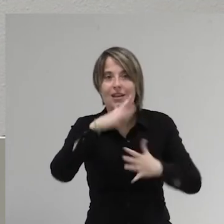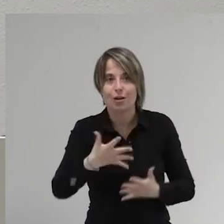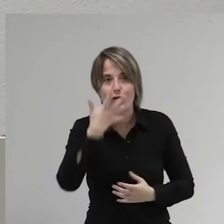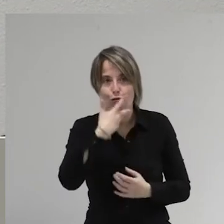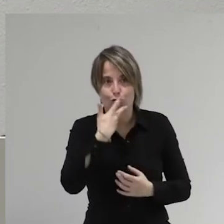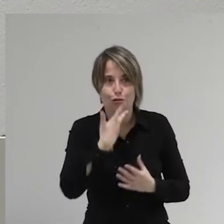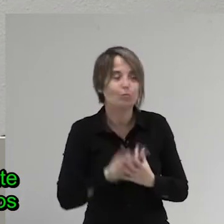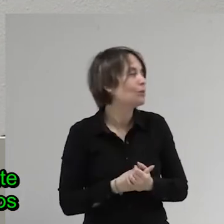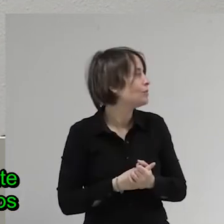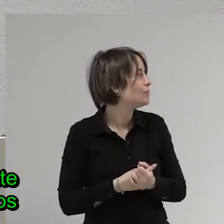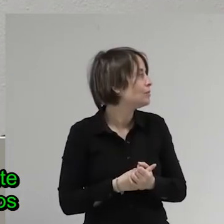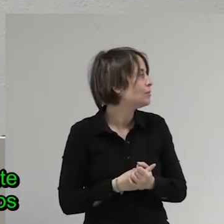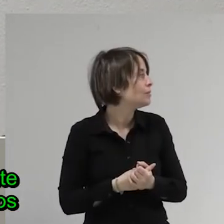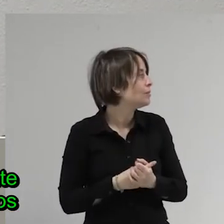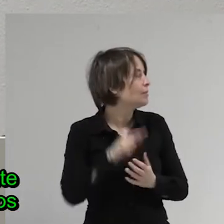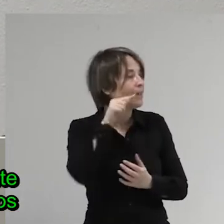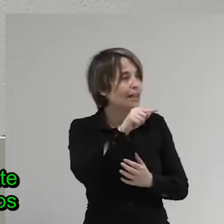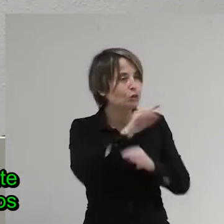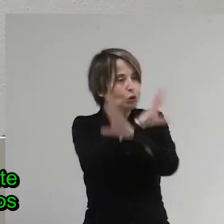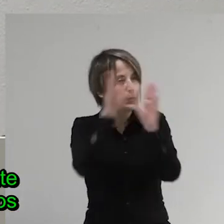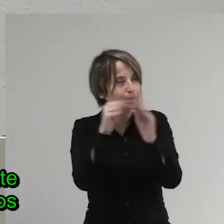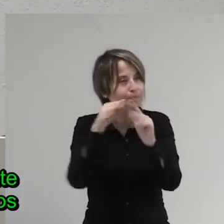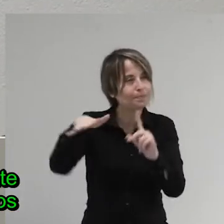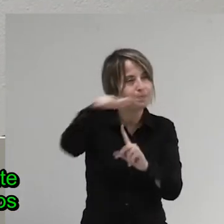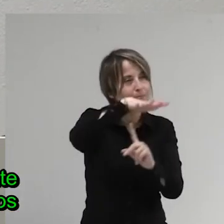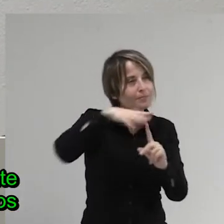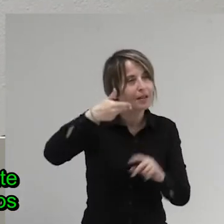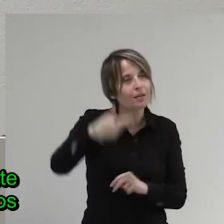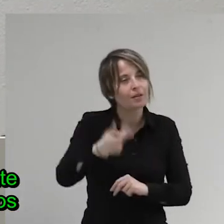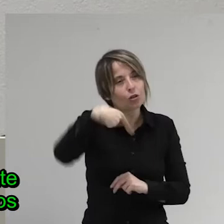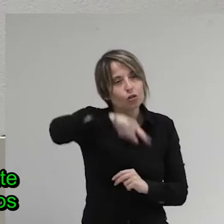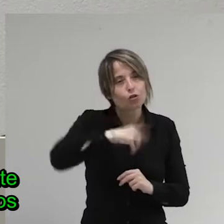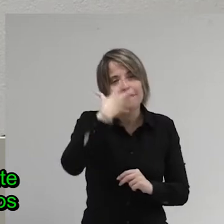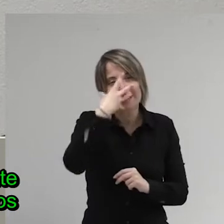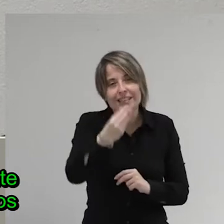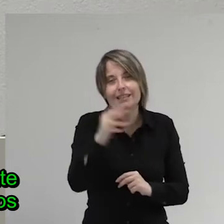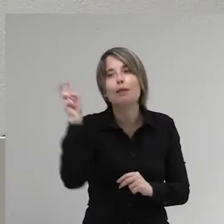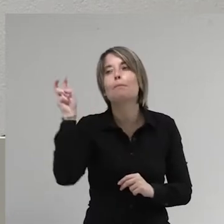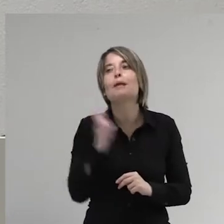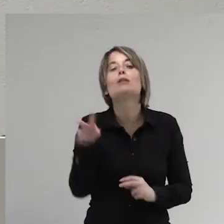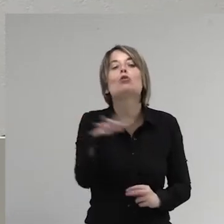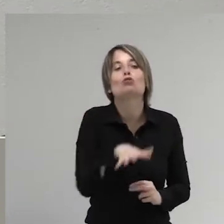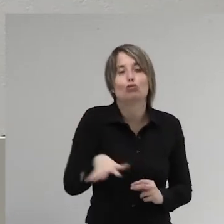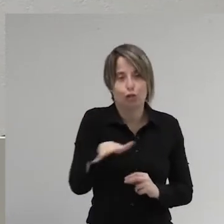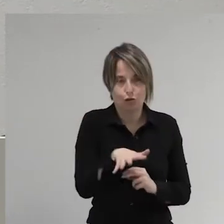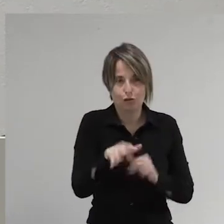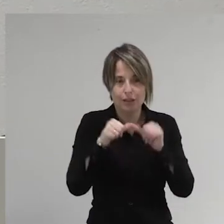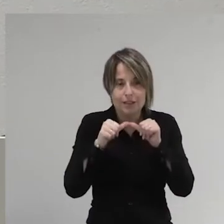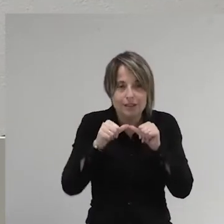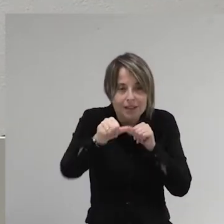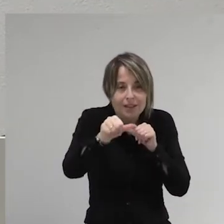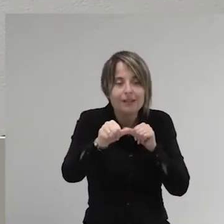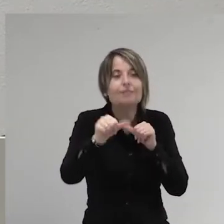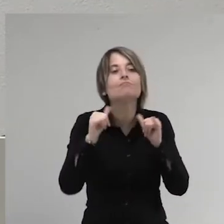conocemos. Esto es una contextualización importante para que entendamos de dónde venimos y también de dónde negamos